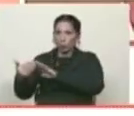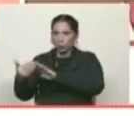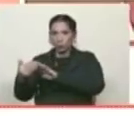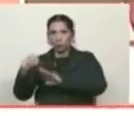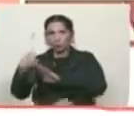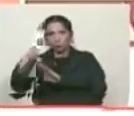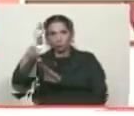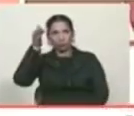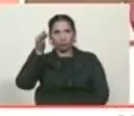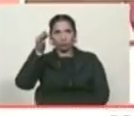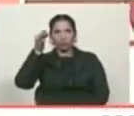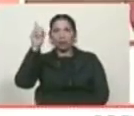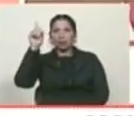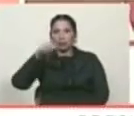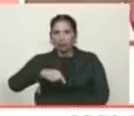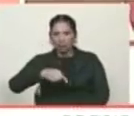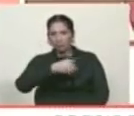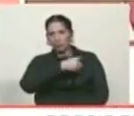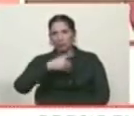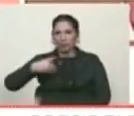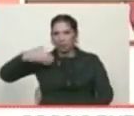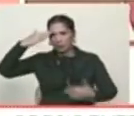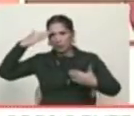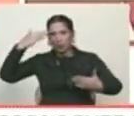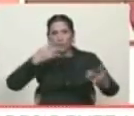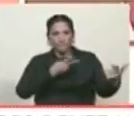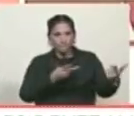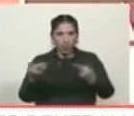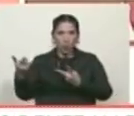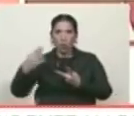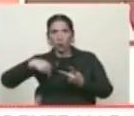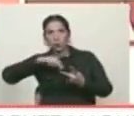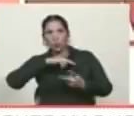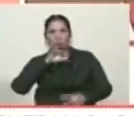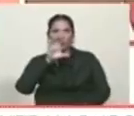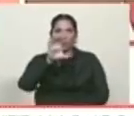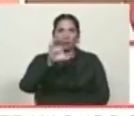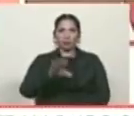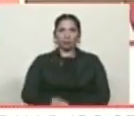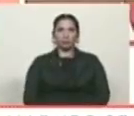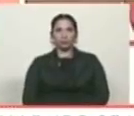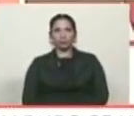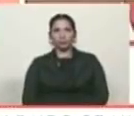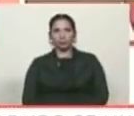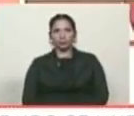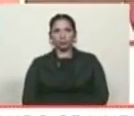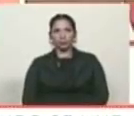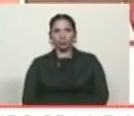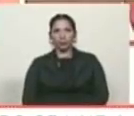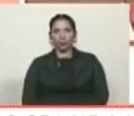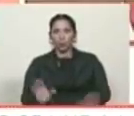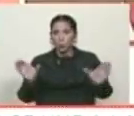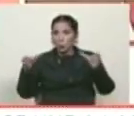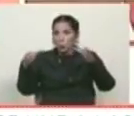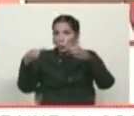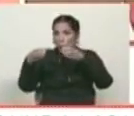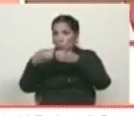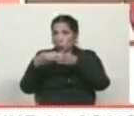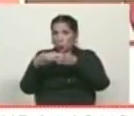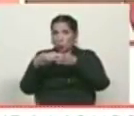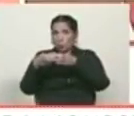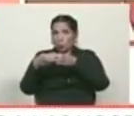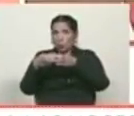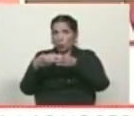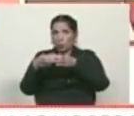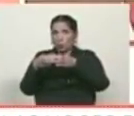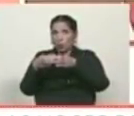comunales. También queremos saludar y darle la bienvenida a nuestra patria a una delegación de por lo menos